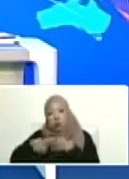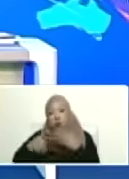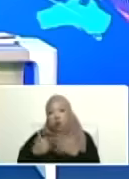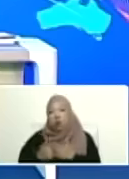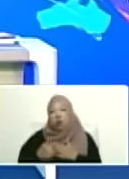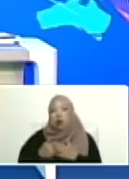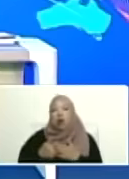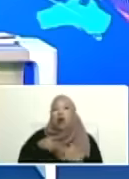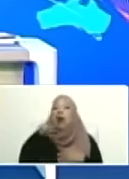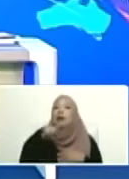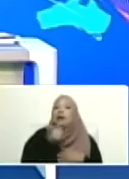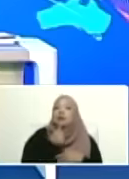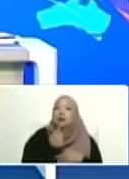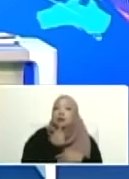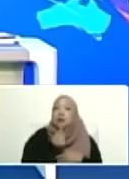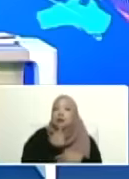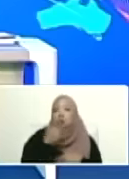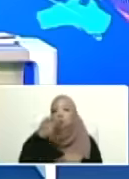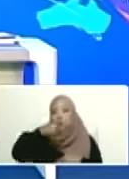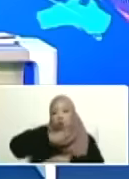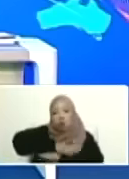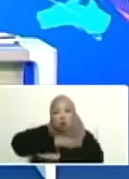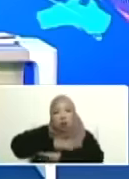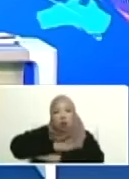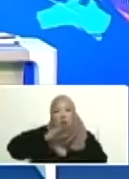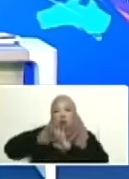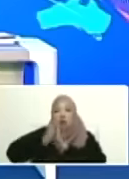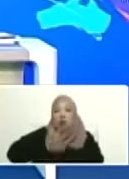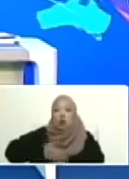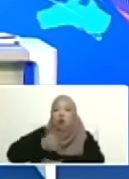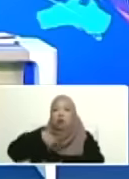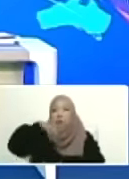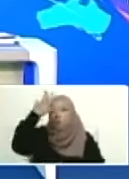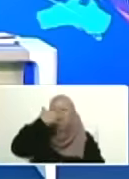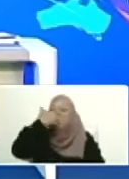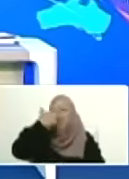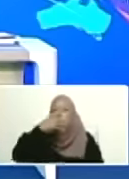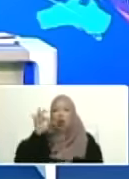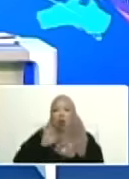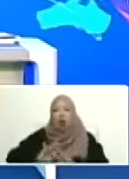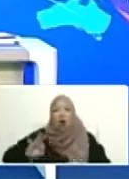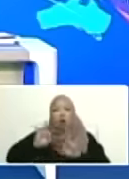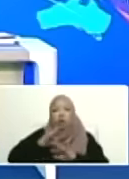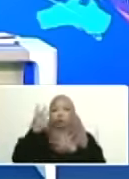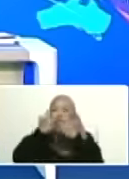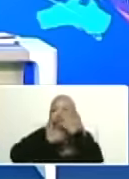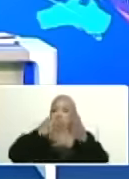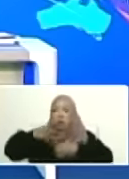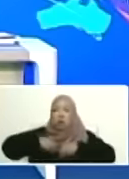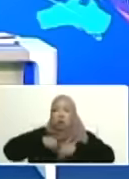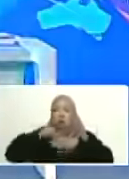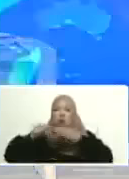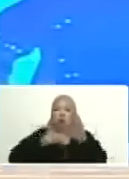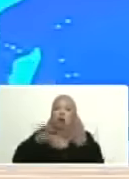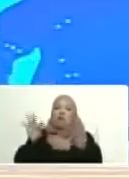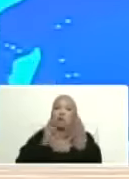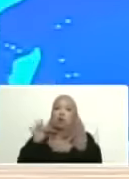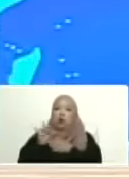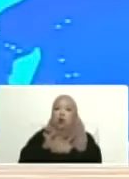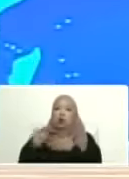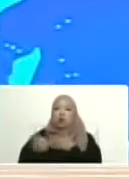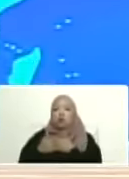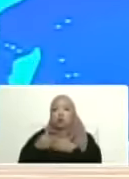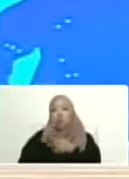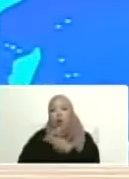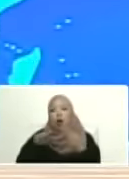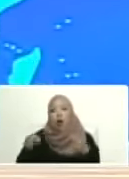Antonio Guterres una posición totalmente desconocedora. Desconocen los mecanismos de funcionamiento